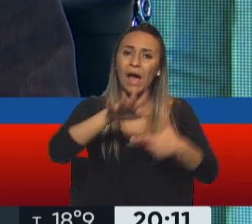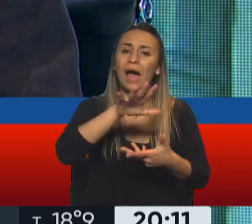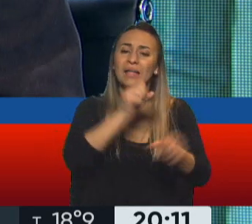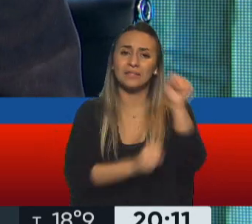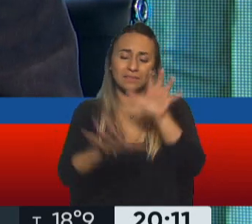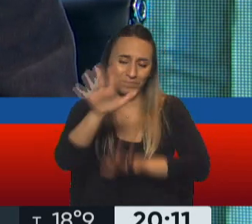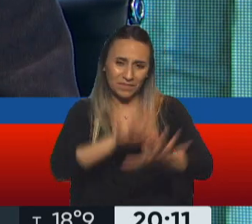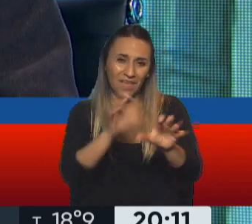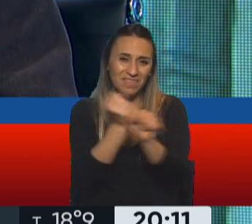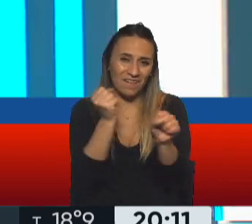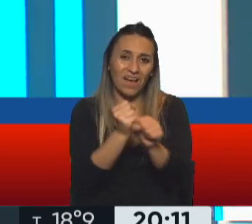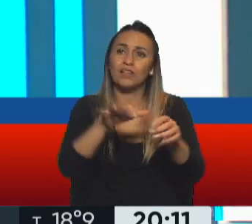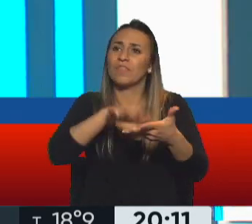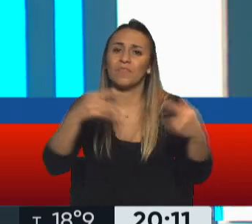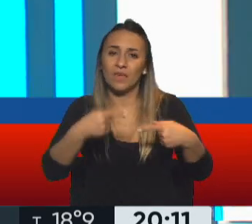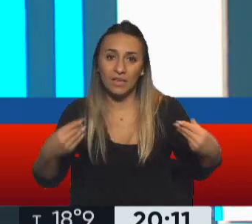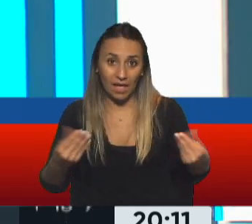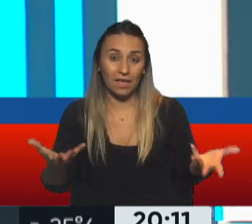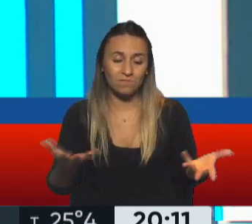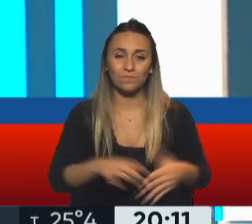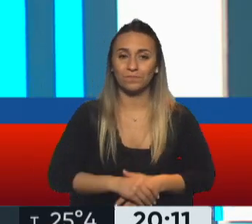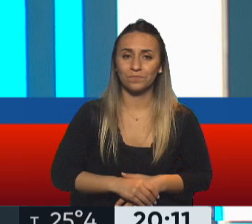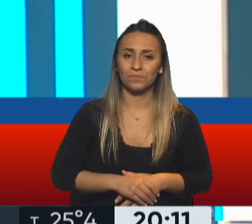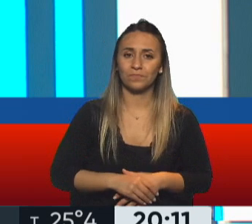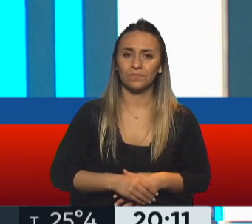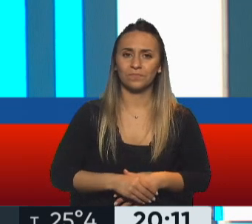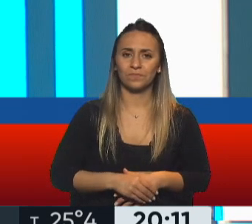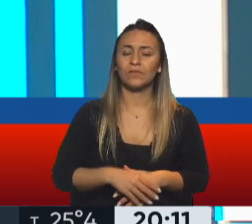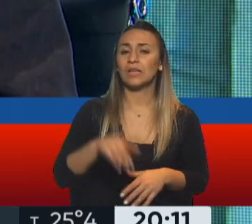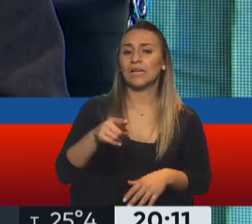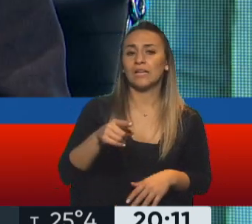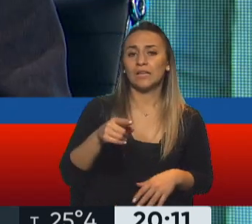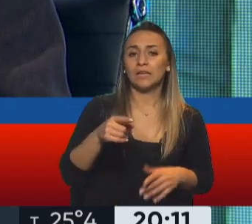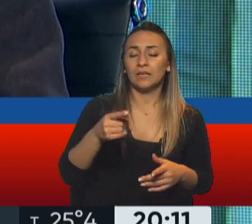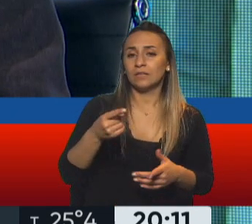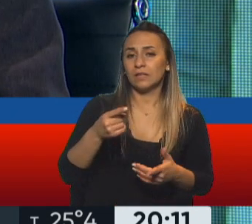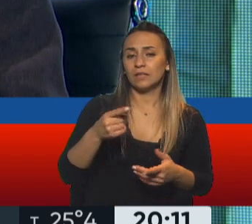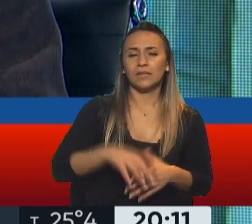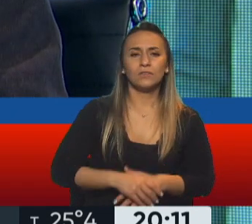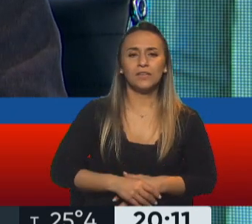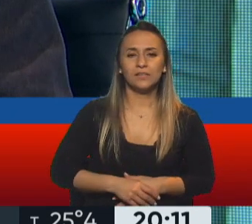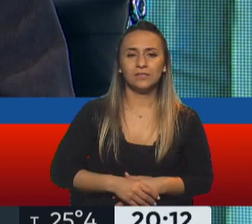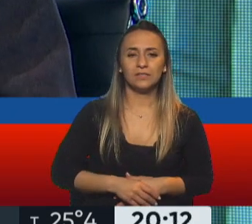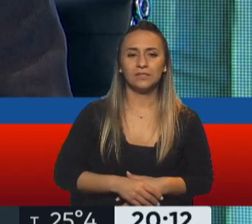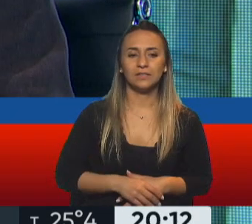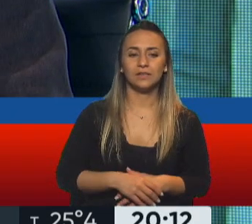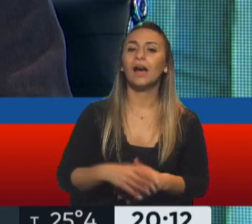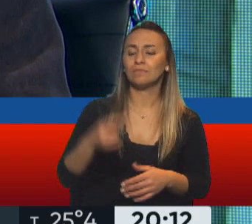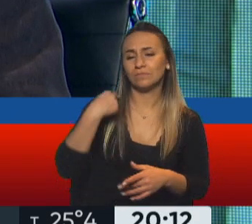¿no? ¿La autoridad moral tiene que ver con la catadura de los jueces de la Corte? No, la autoridad moral tiene que ver con la credibilidad, para